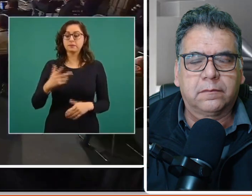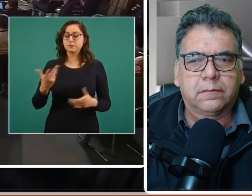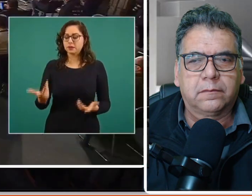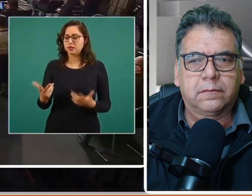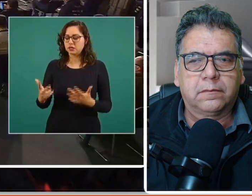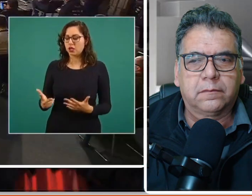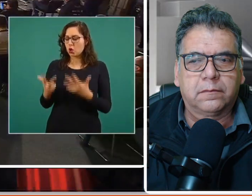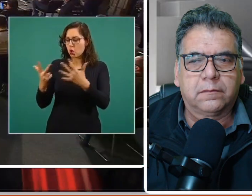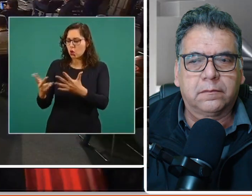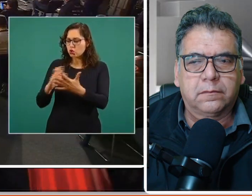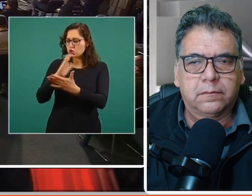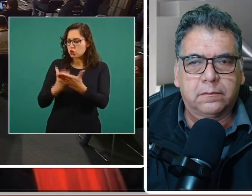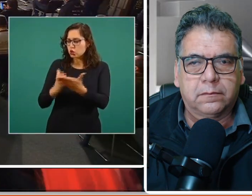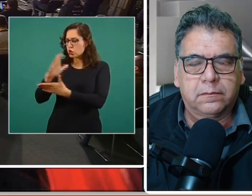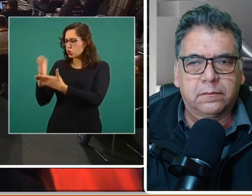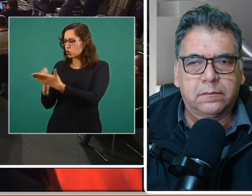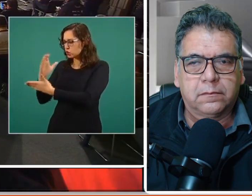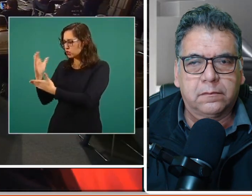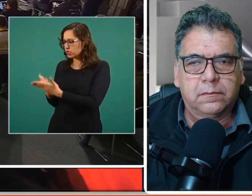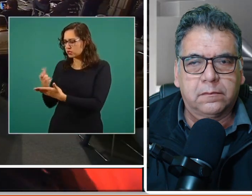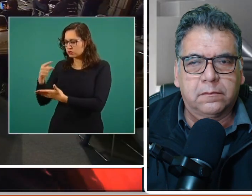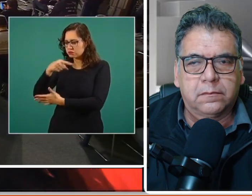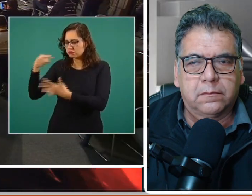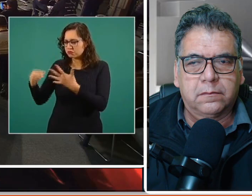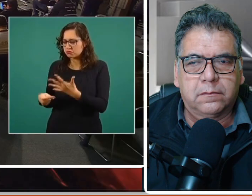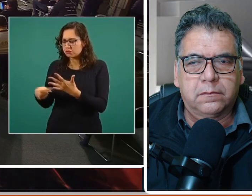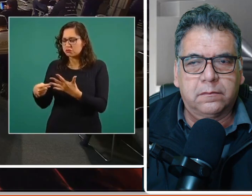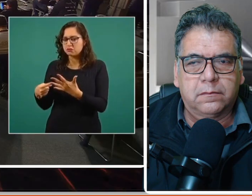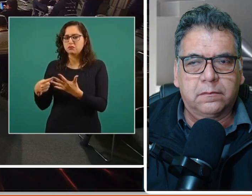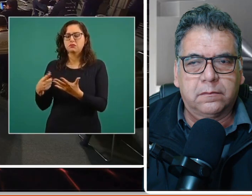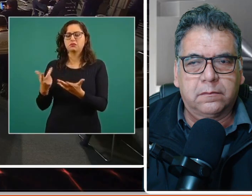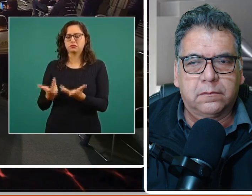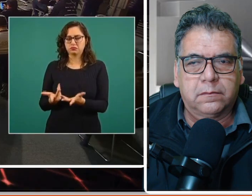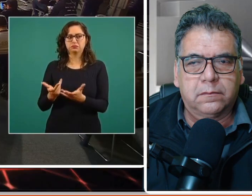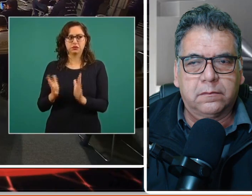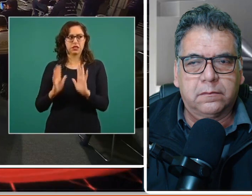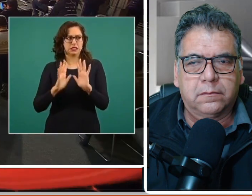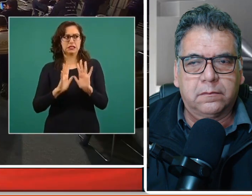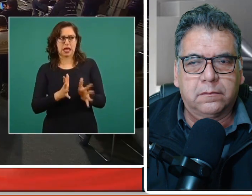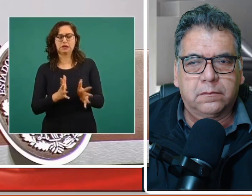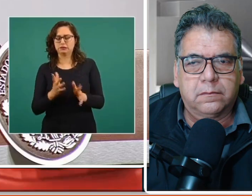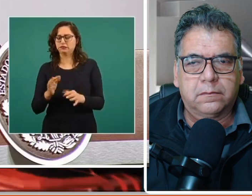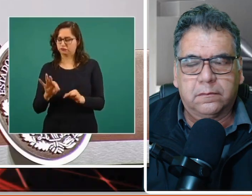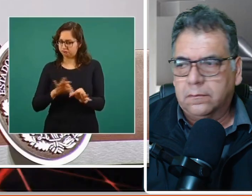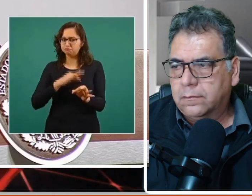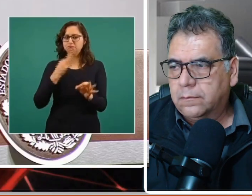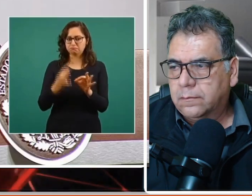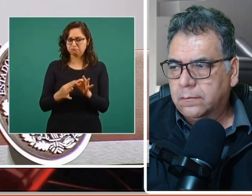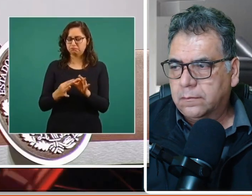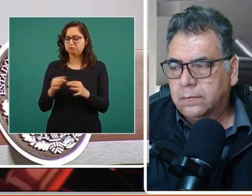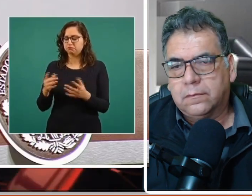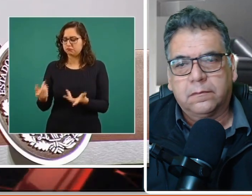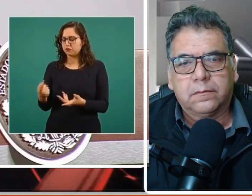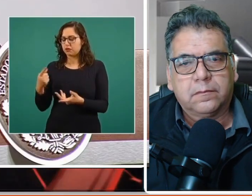8 contratos de prestación de servicios, revisión que se hizo en conjunto con el